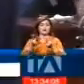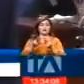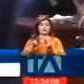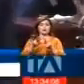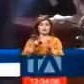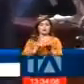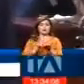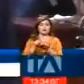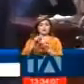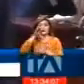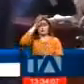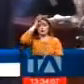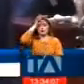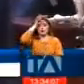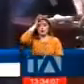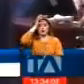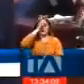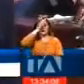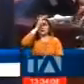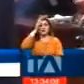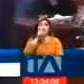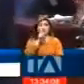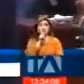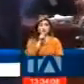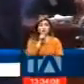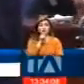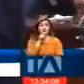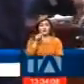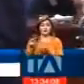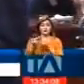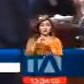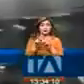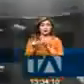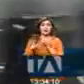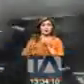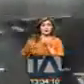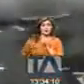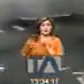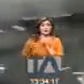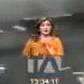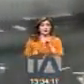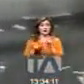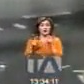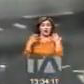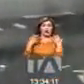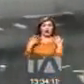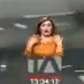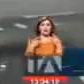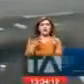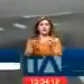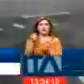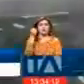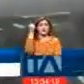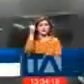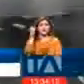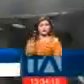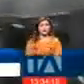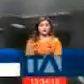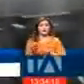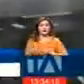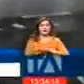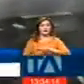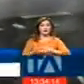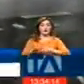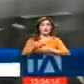de cobrar en hospitales y clínicas privadas por la prestación de salud. Está regulando un derecho humano, no un